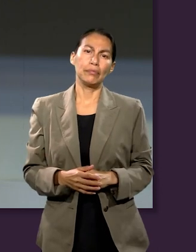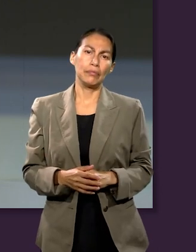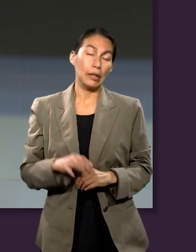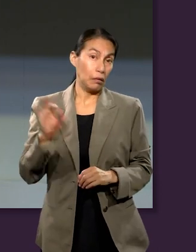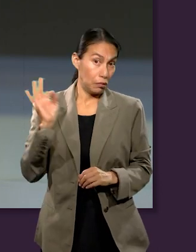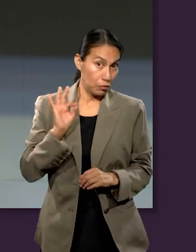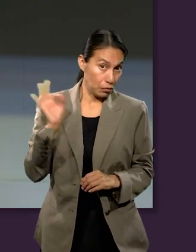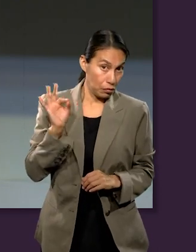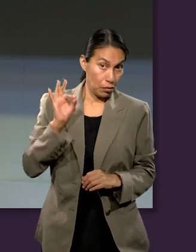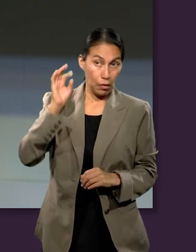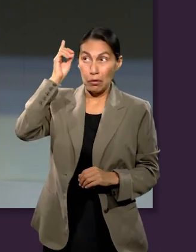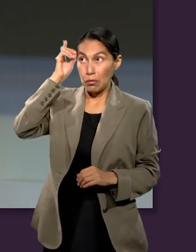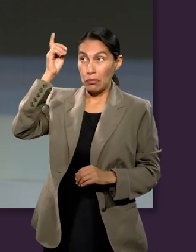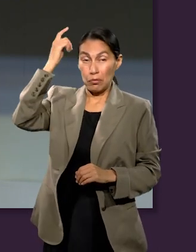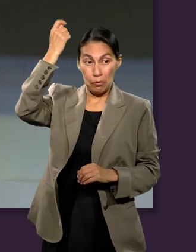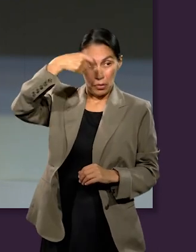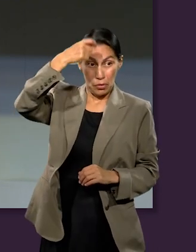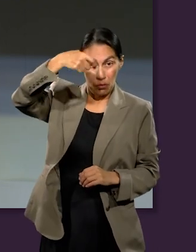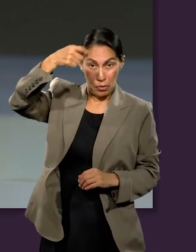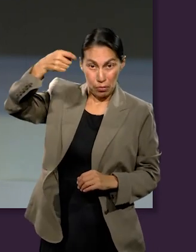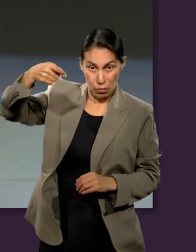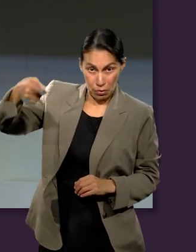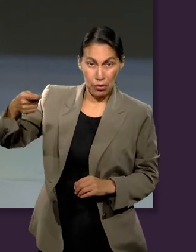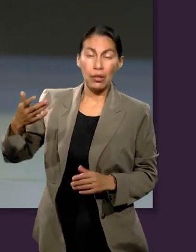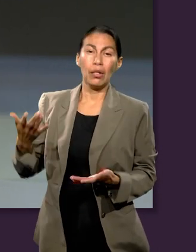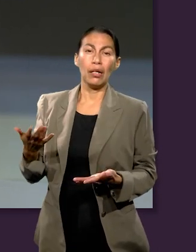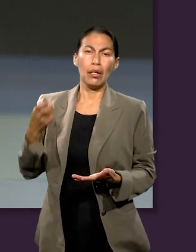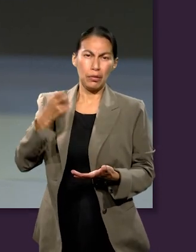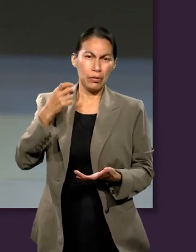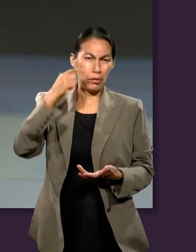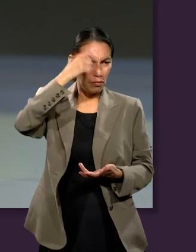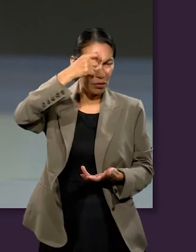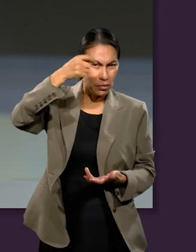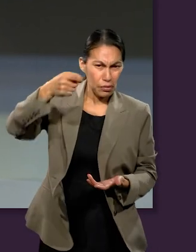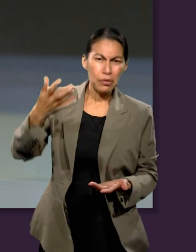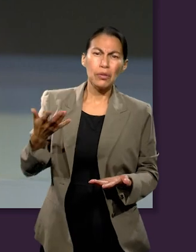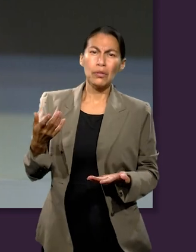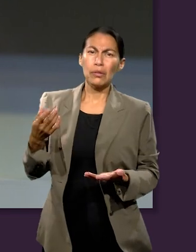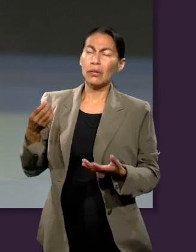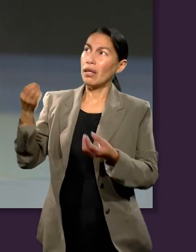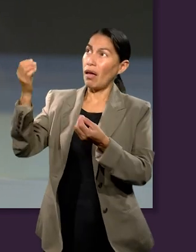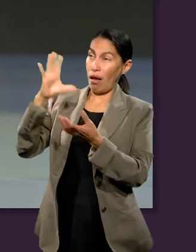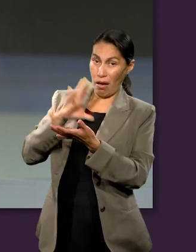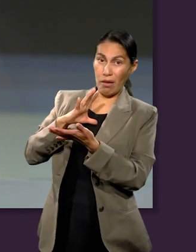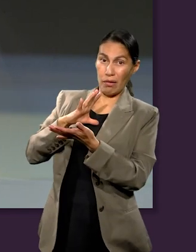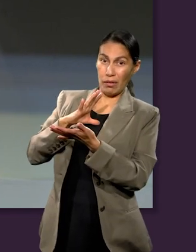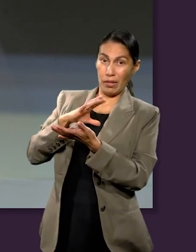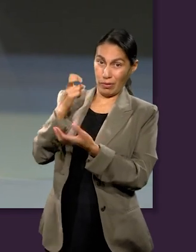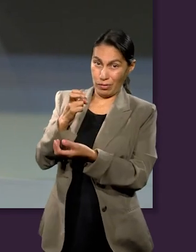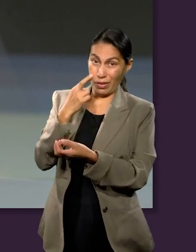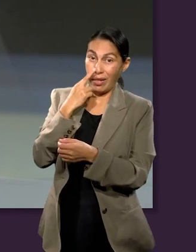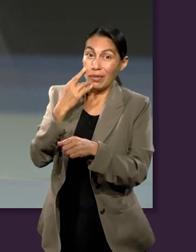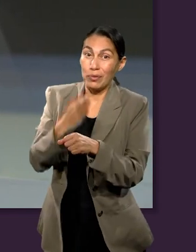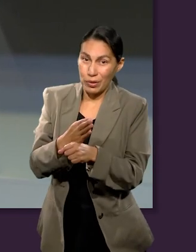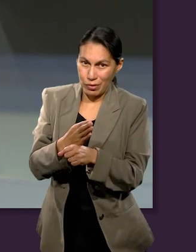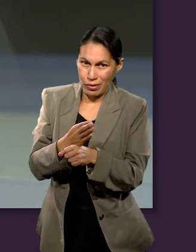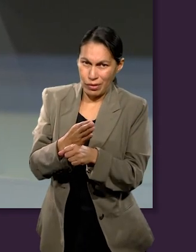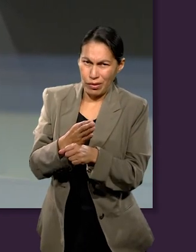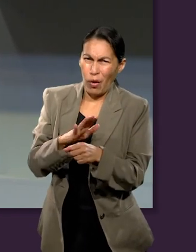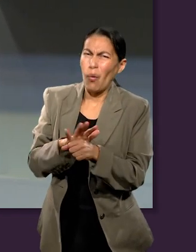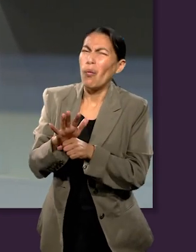llegar muchas bendiciones y es entonces ahí que cuando llegan las bendiciones También tenemos responsabilidades